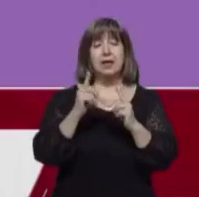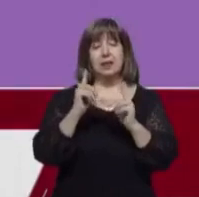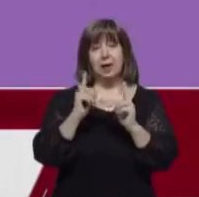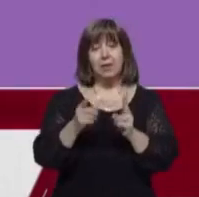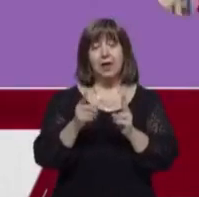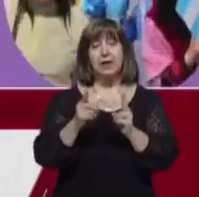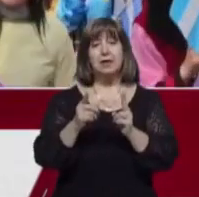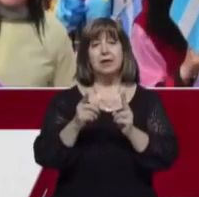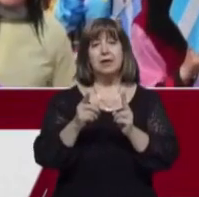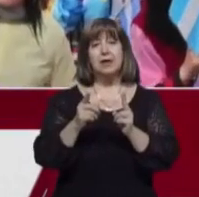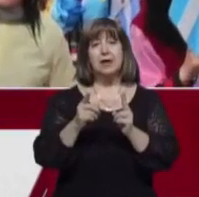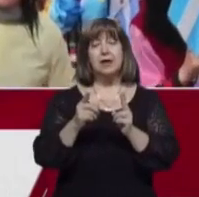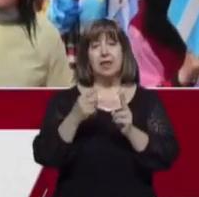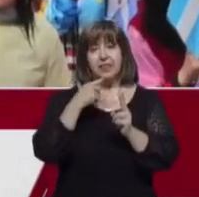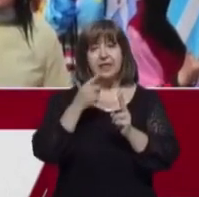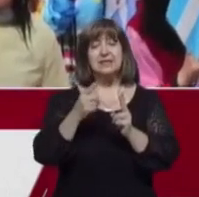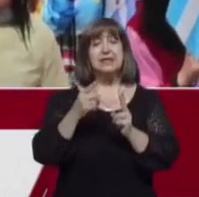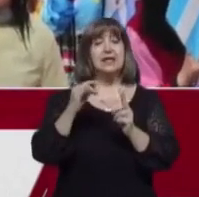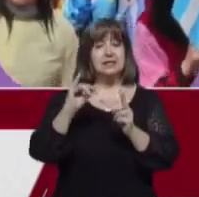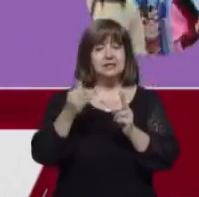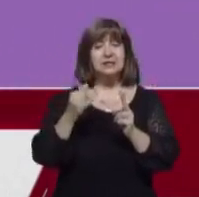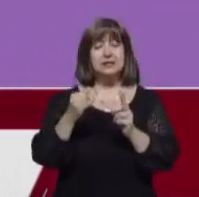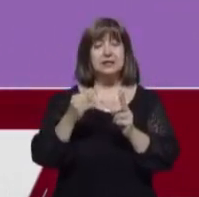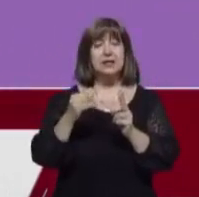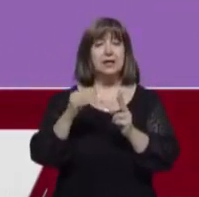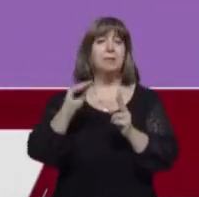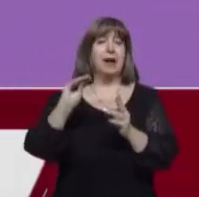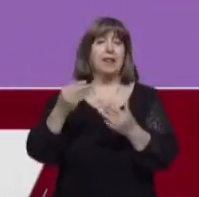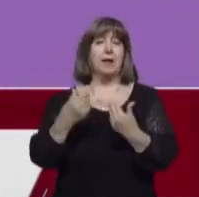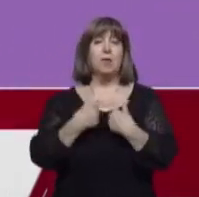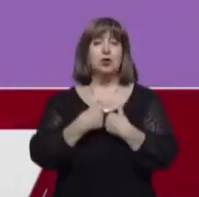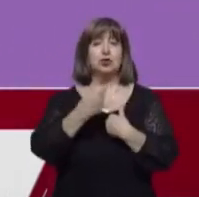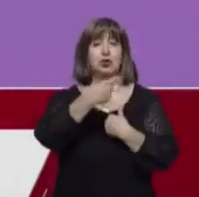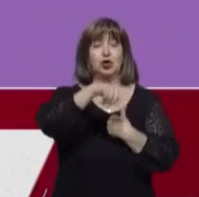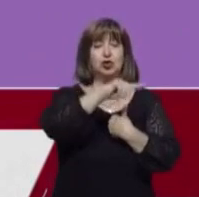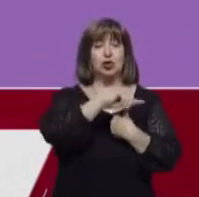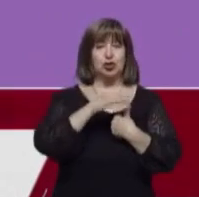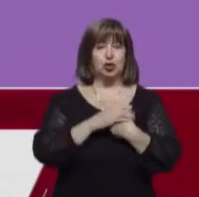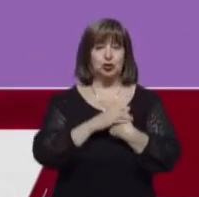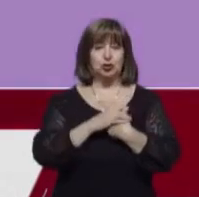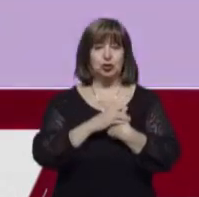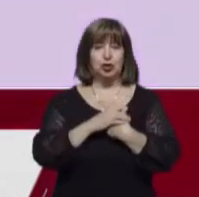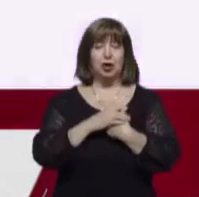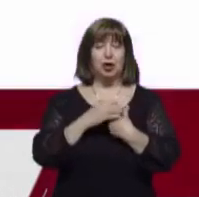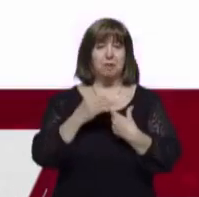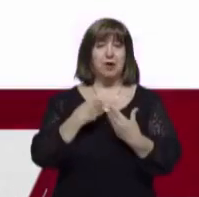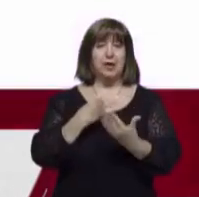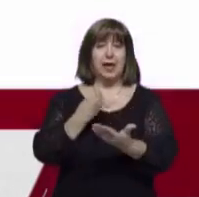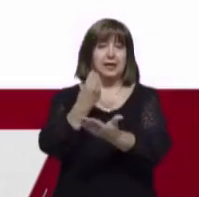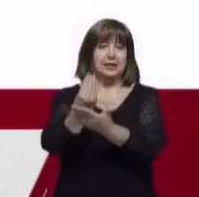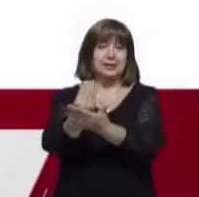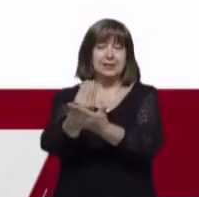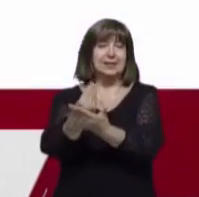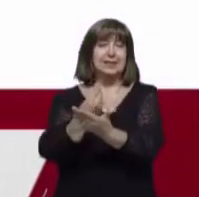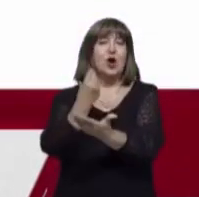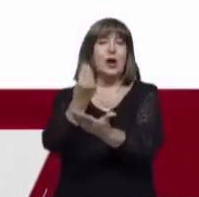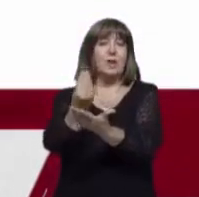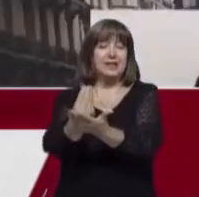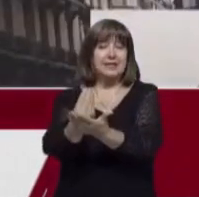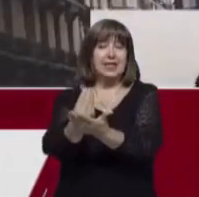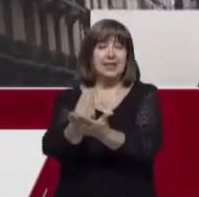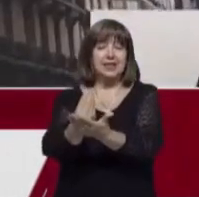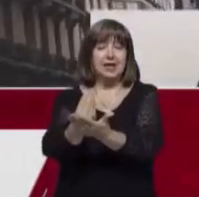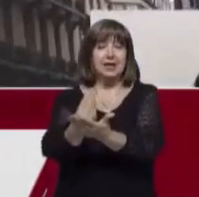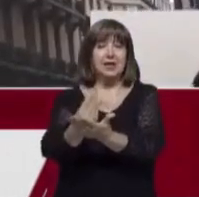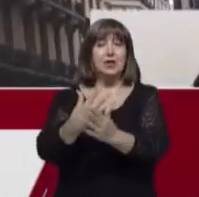comentaba, si bien es una pérdida simbólica, entiendo los recortes que hace el gobierno nacional, es por